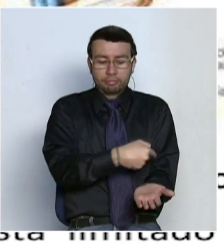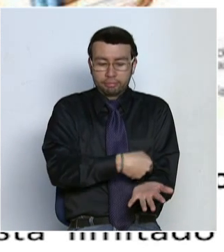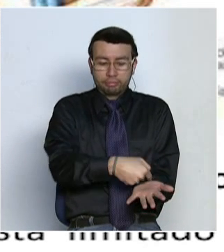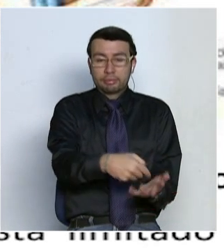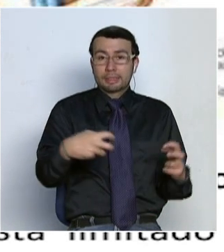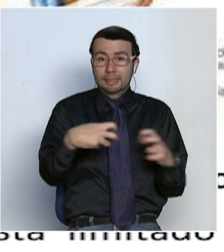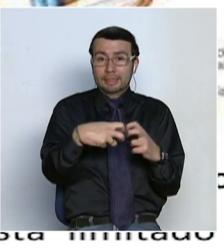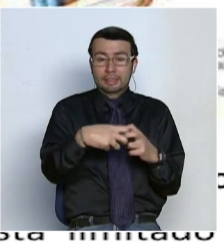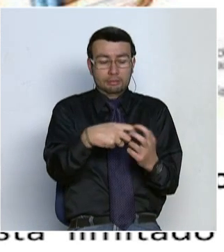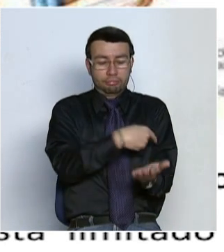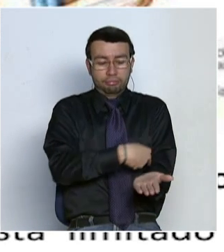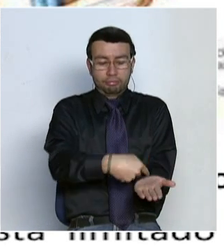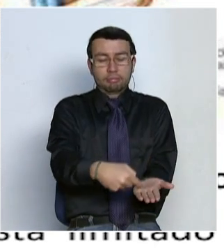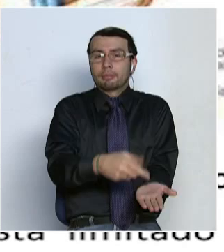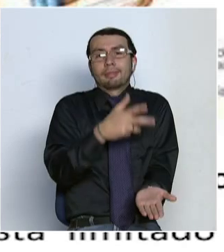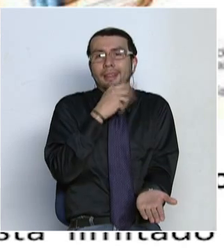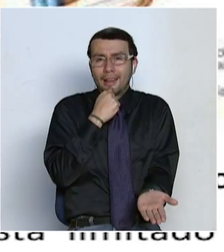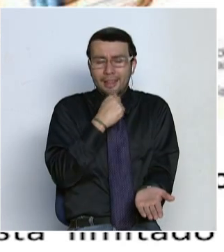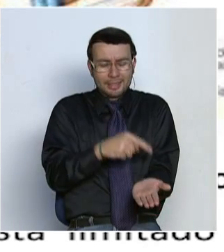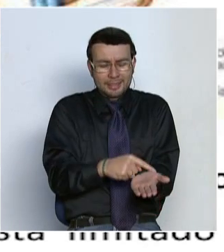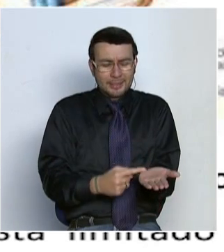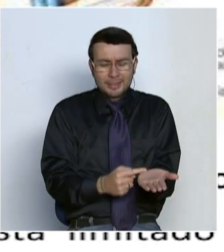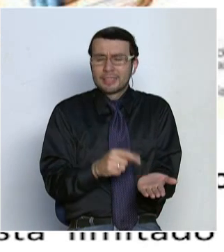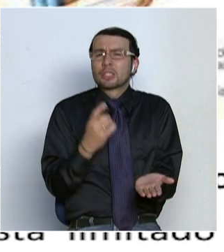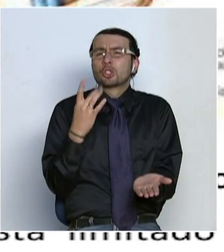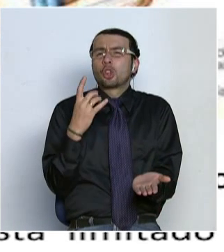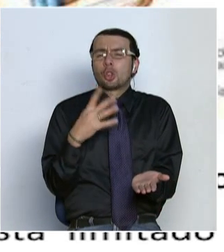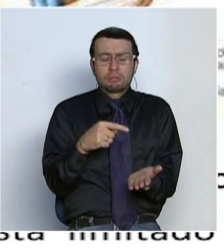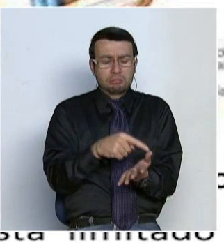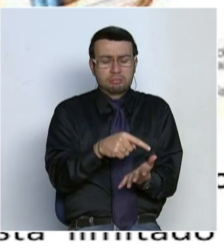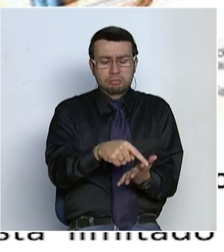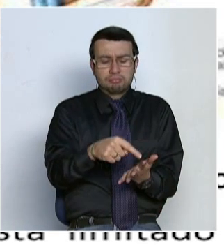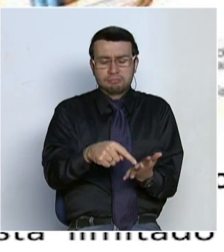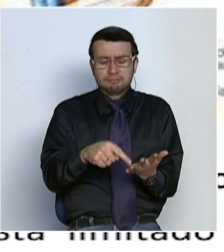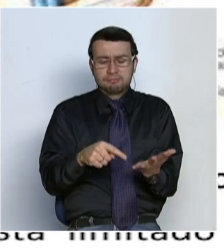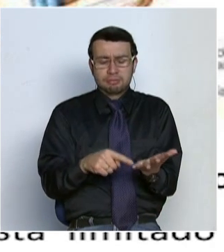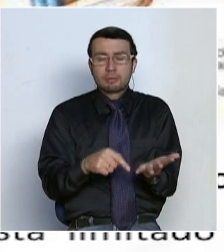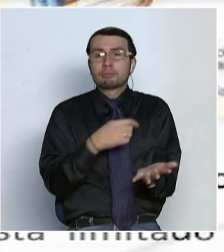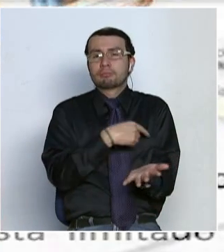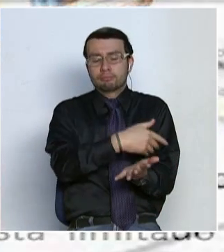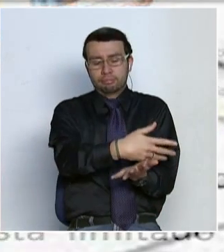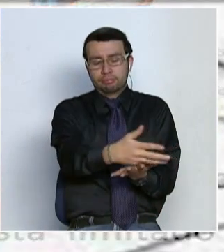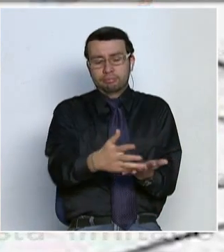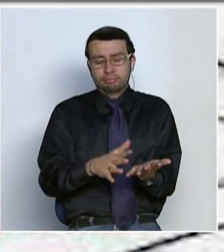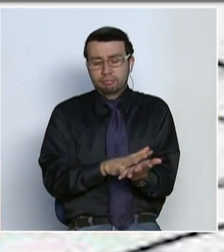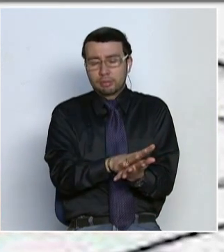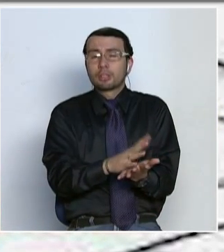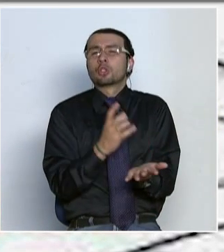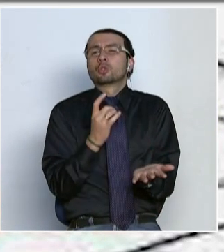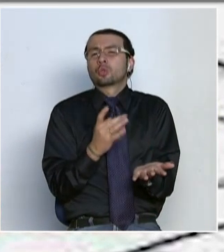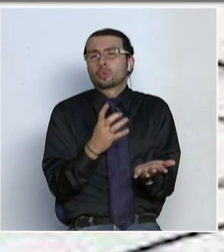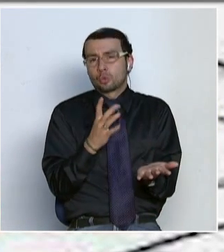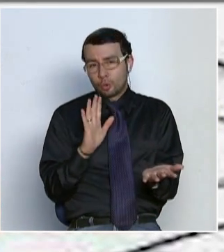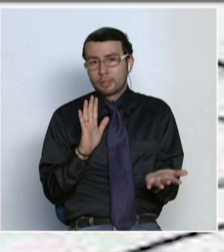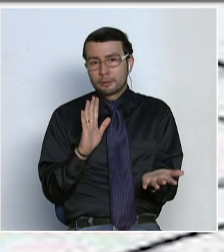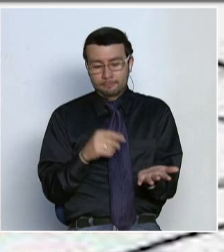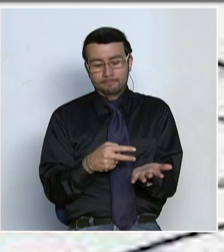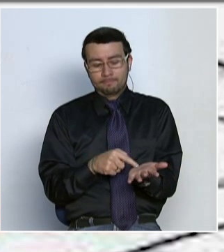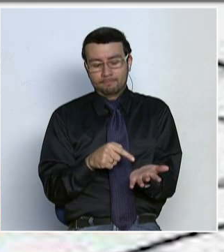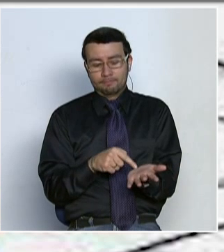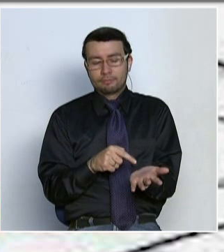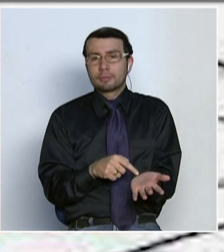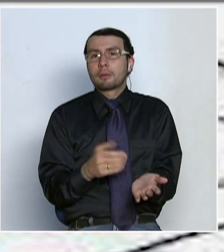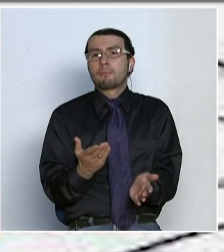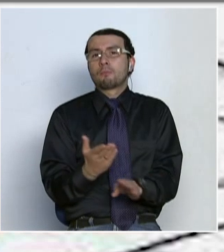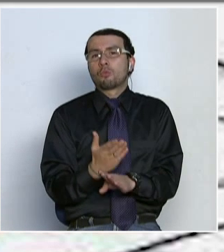eléctrica, presentando dolor distal en el resto de tejidos, en este caso la mano de Luz